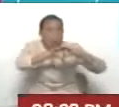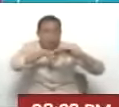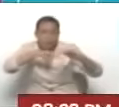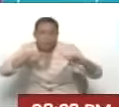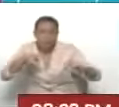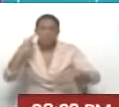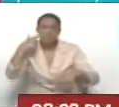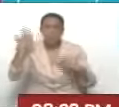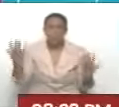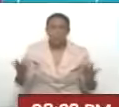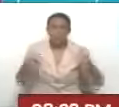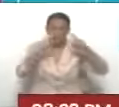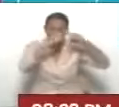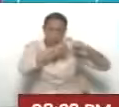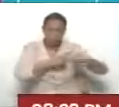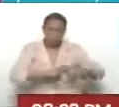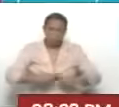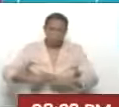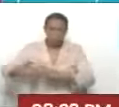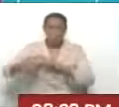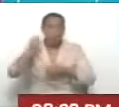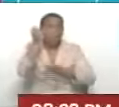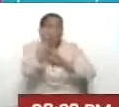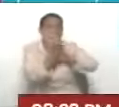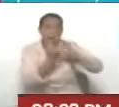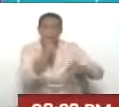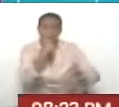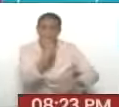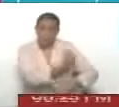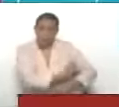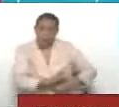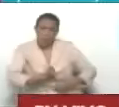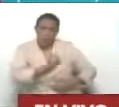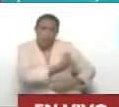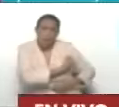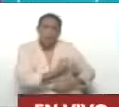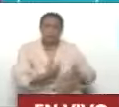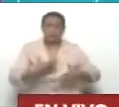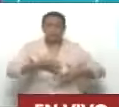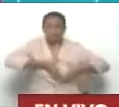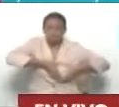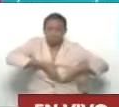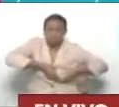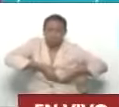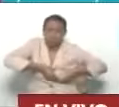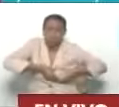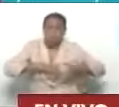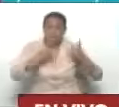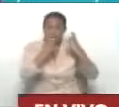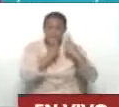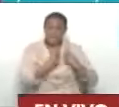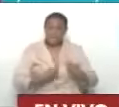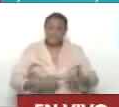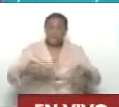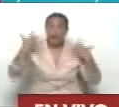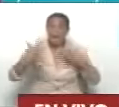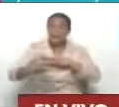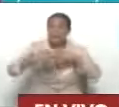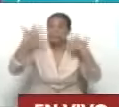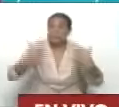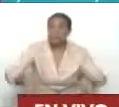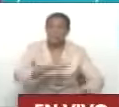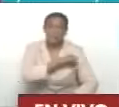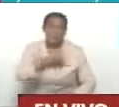que tienen que ver, repito, con mamografías digitales, con ecos mamarios, con exámenes costosísimos en el